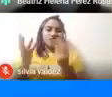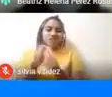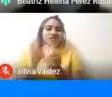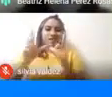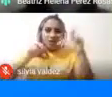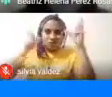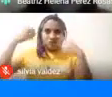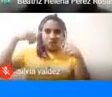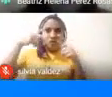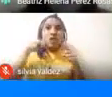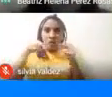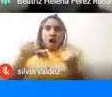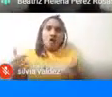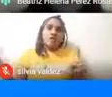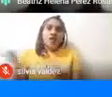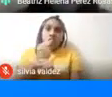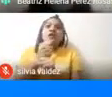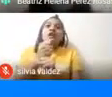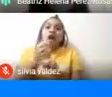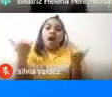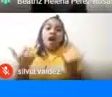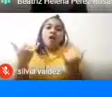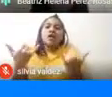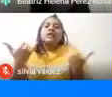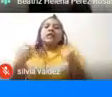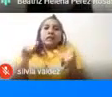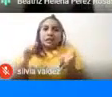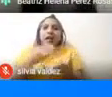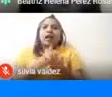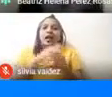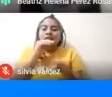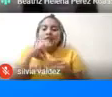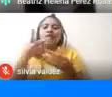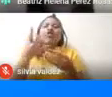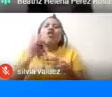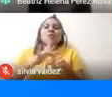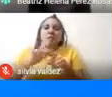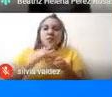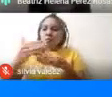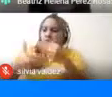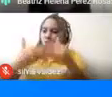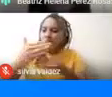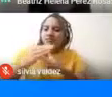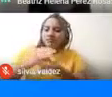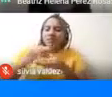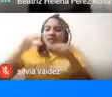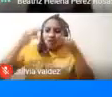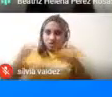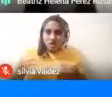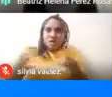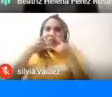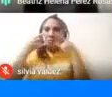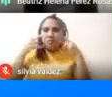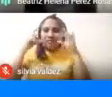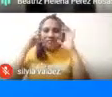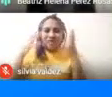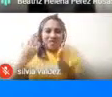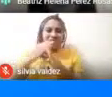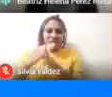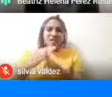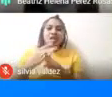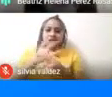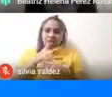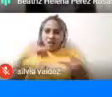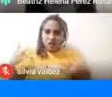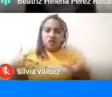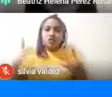lo está logrando en este momento. Hoy ya hablamos de implementación de protocolos de bioseguridad en el turismo, lo hablamos para todos,